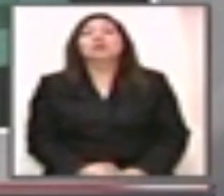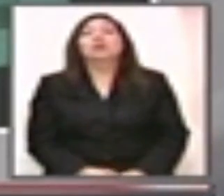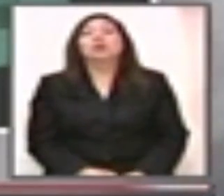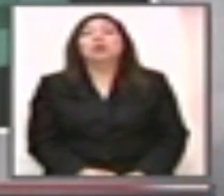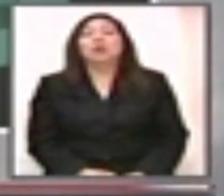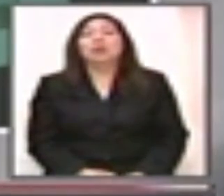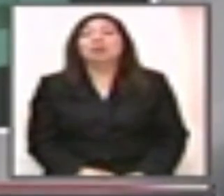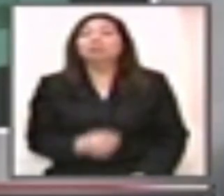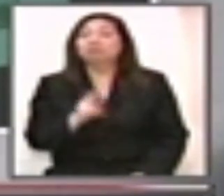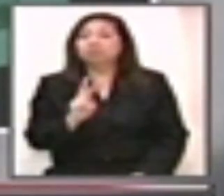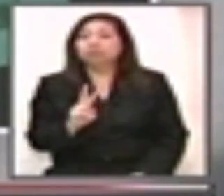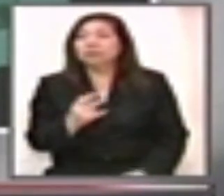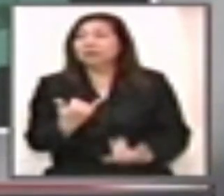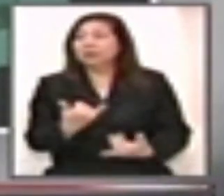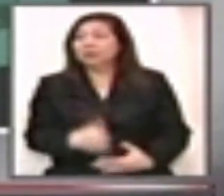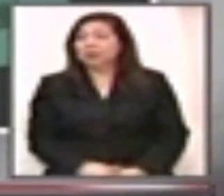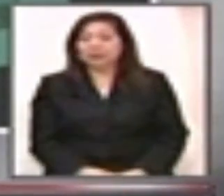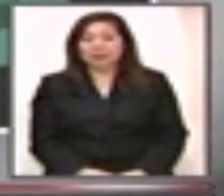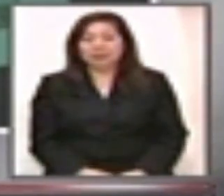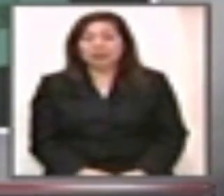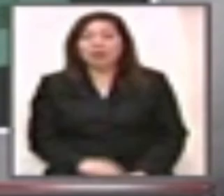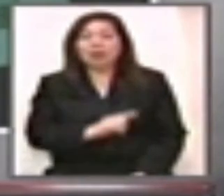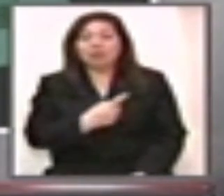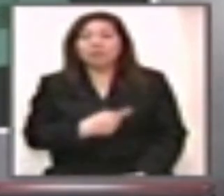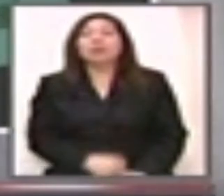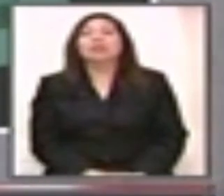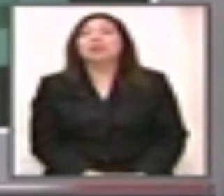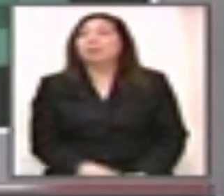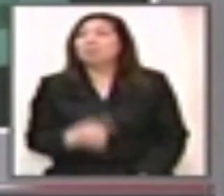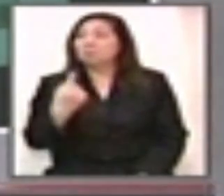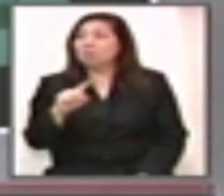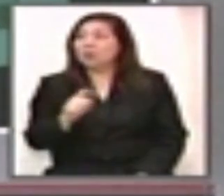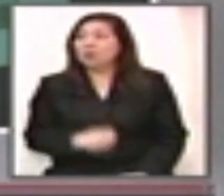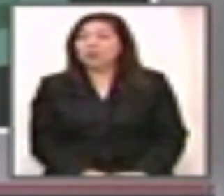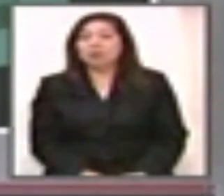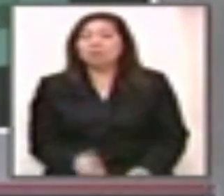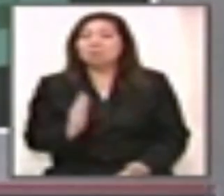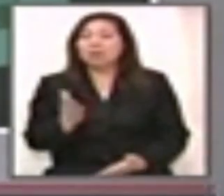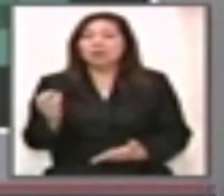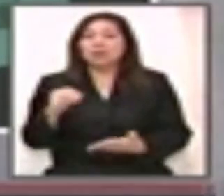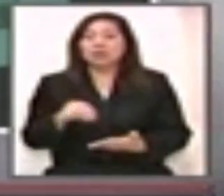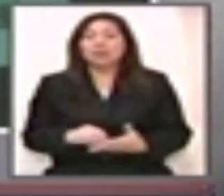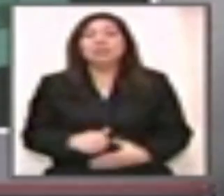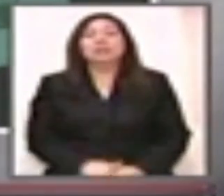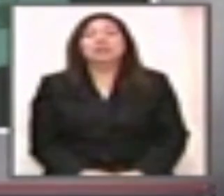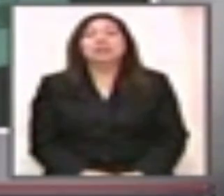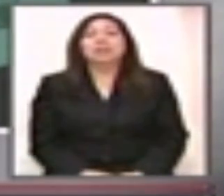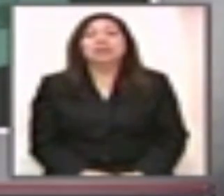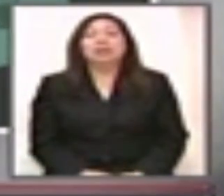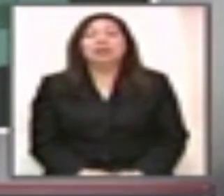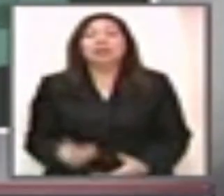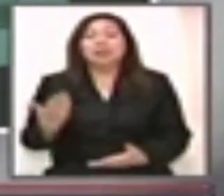se ha visto en este caso fortalecido por demandas o recursos adicionales que se nos